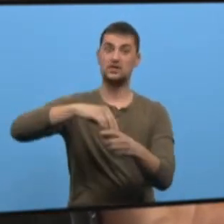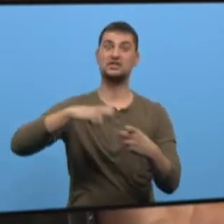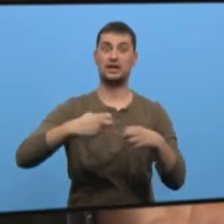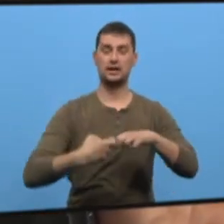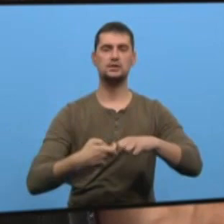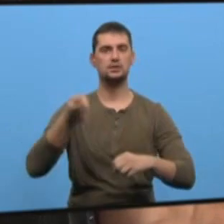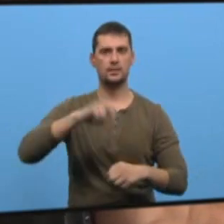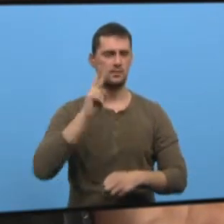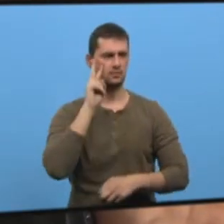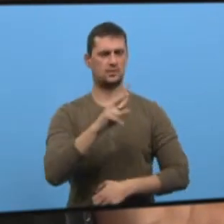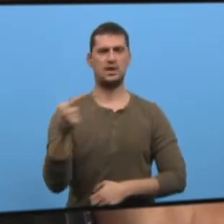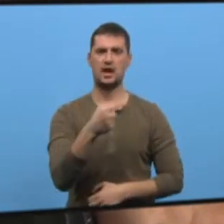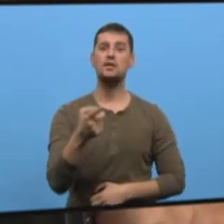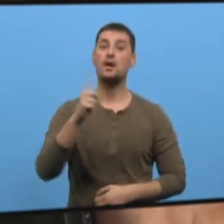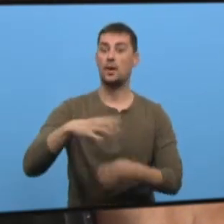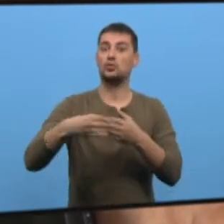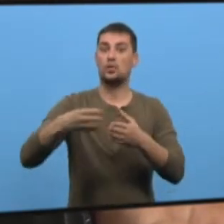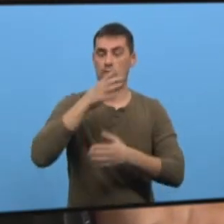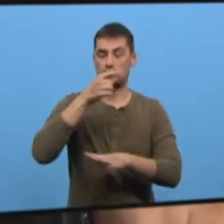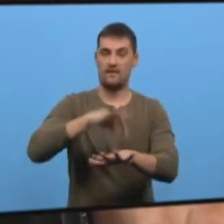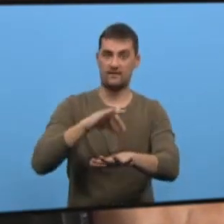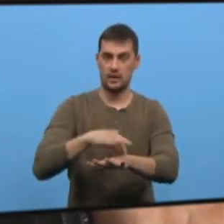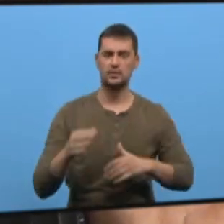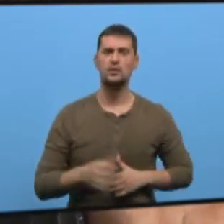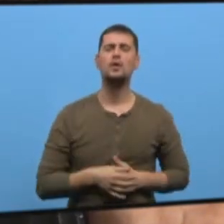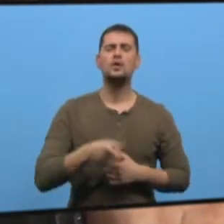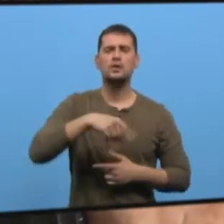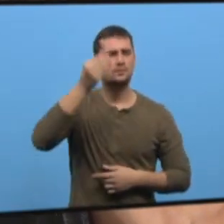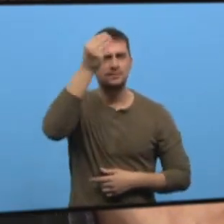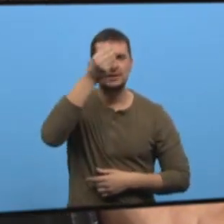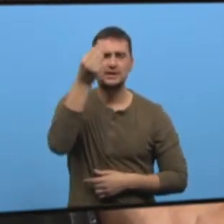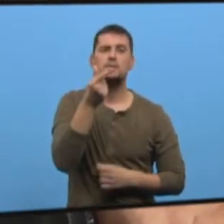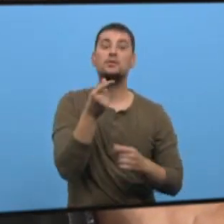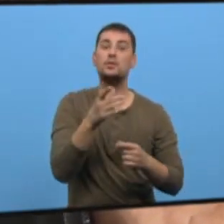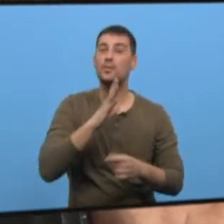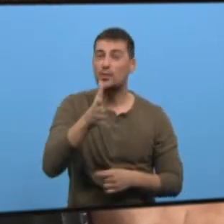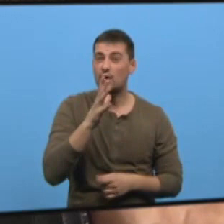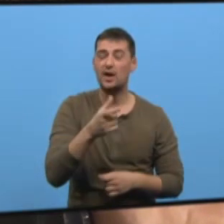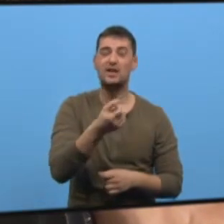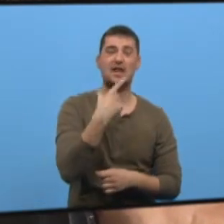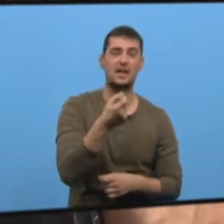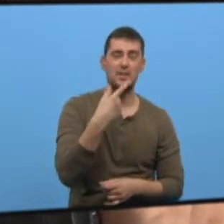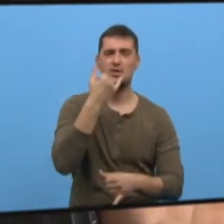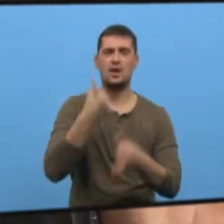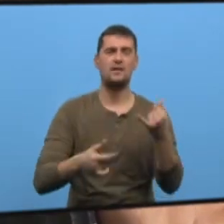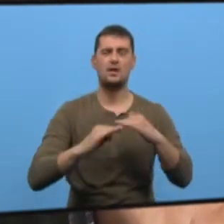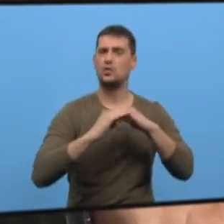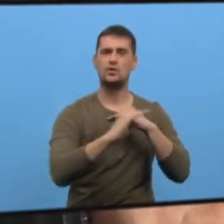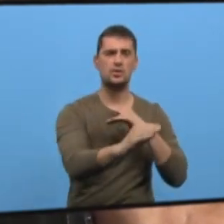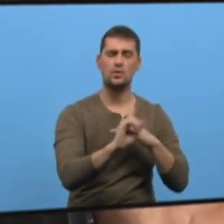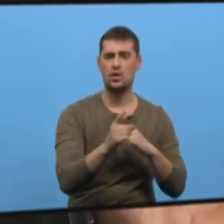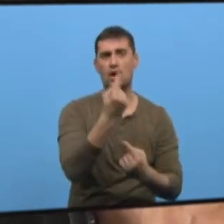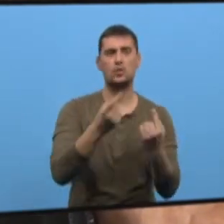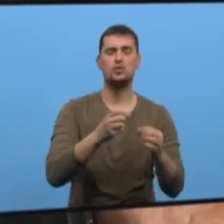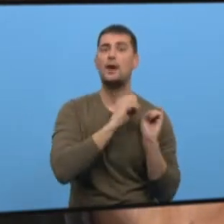do sergas pero tambén usuarios y usuarias pensamos que una das causas fundamentales de que os tratamentos se chuen a seguir y poo